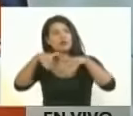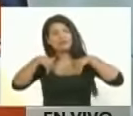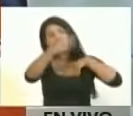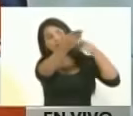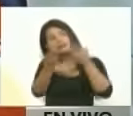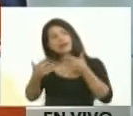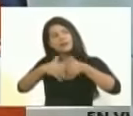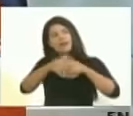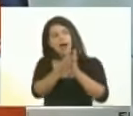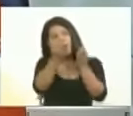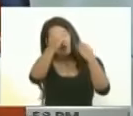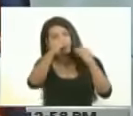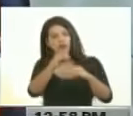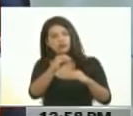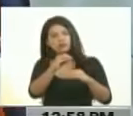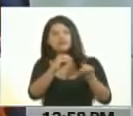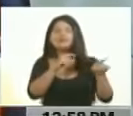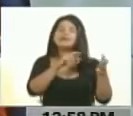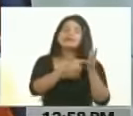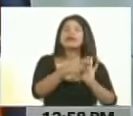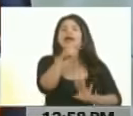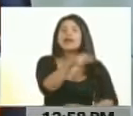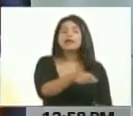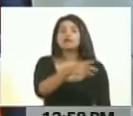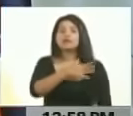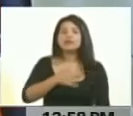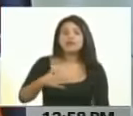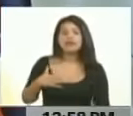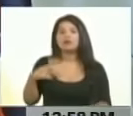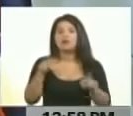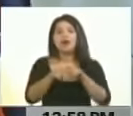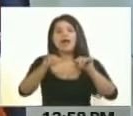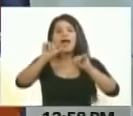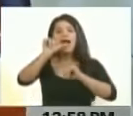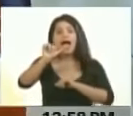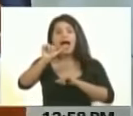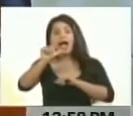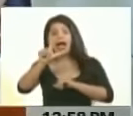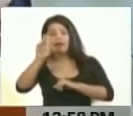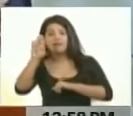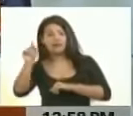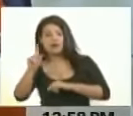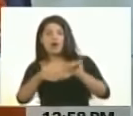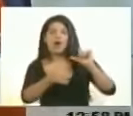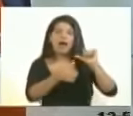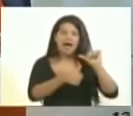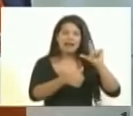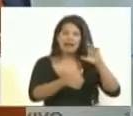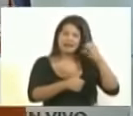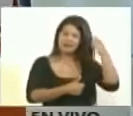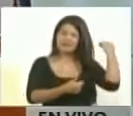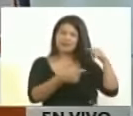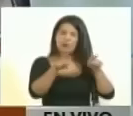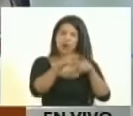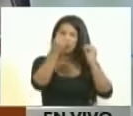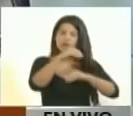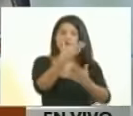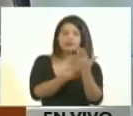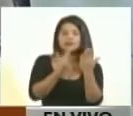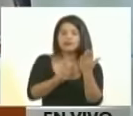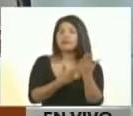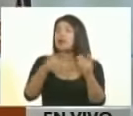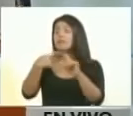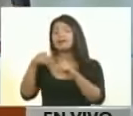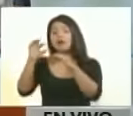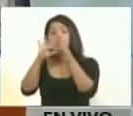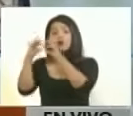imperiales. Y era la preocupación de la Unión Europea de que no se concretara el acuerdo de libre comercio